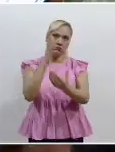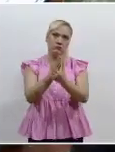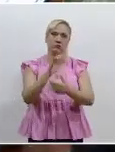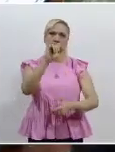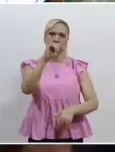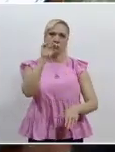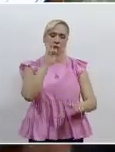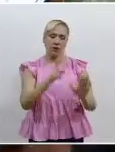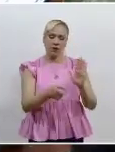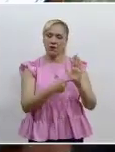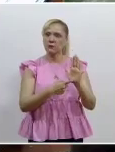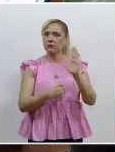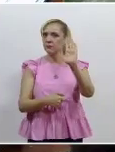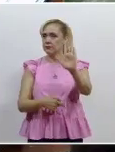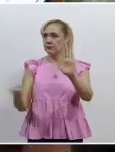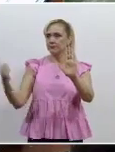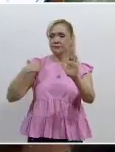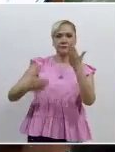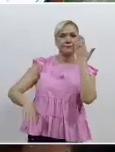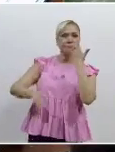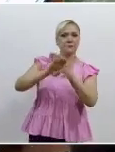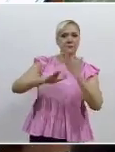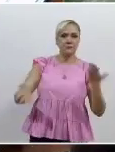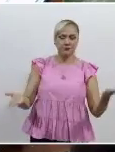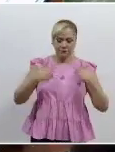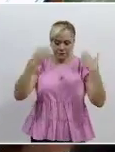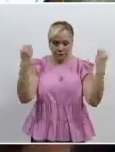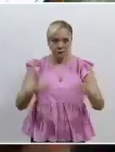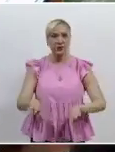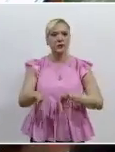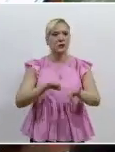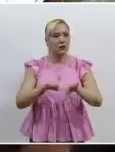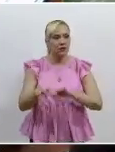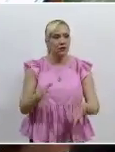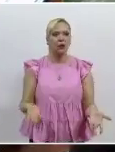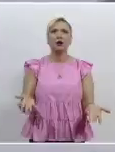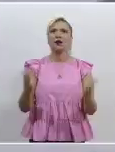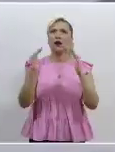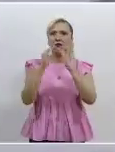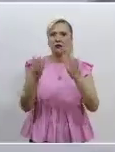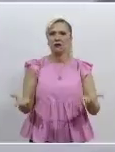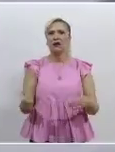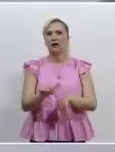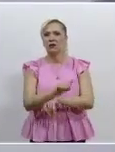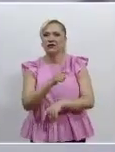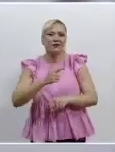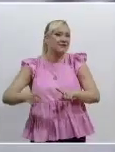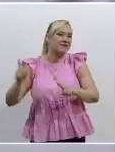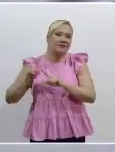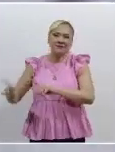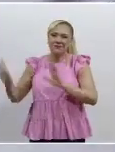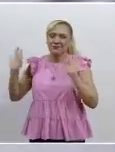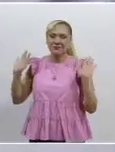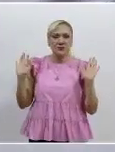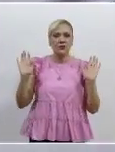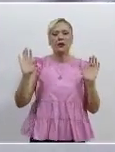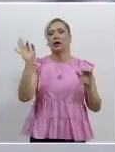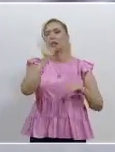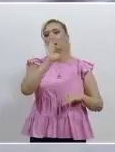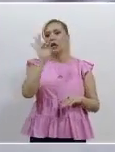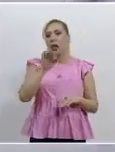demuestre la existencia de un hecho ilícito que le haya causado un daño moral por la lesión a un derecho o interés no patrimonial